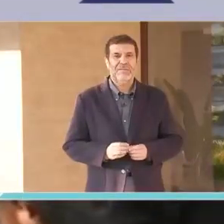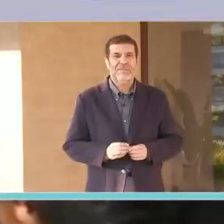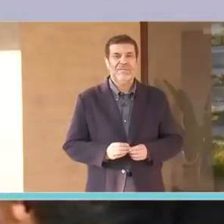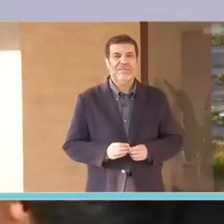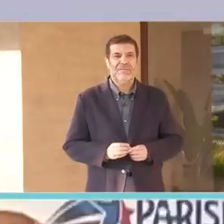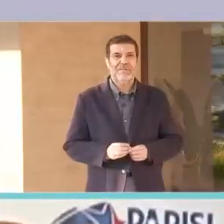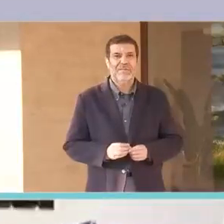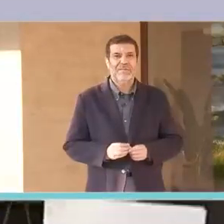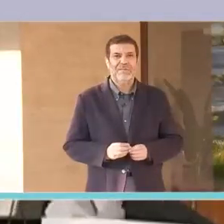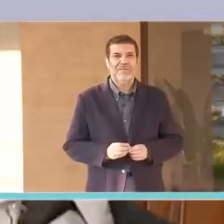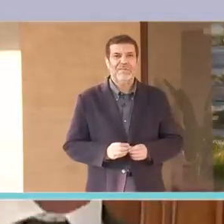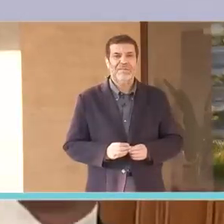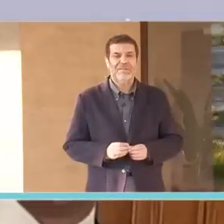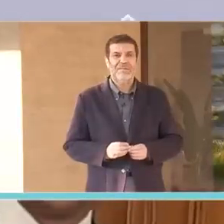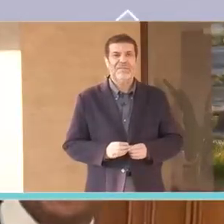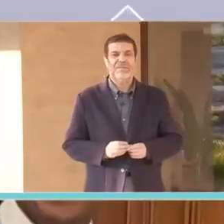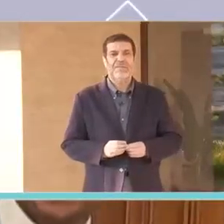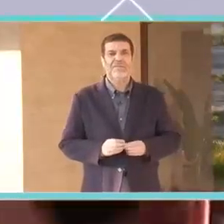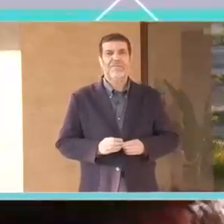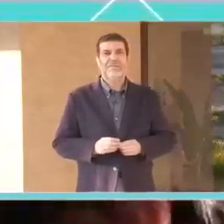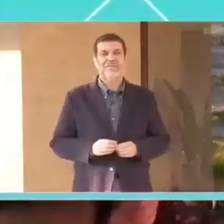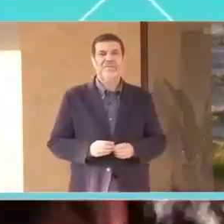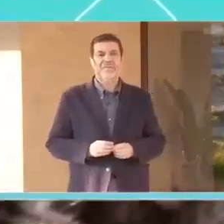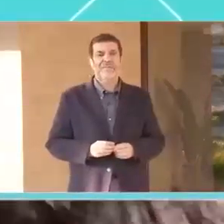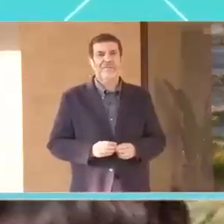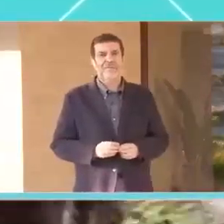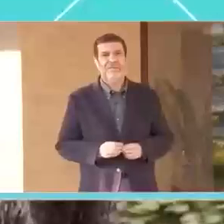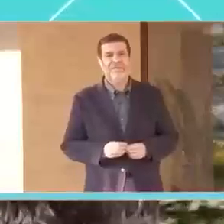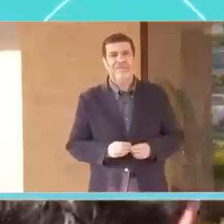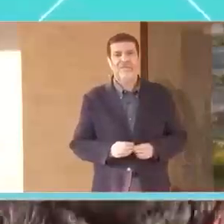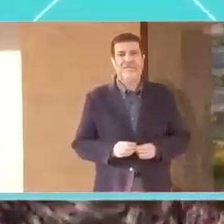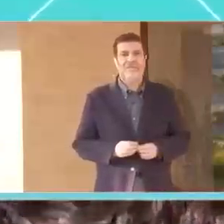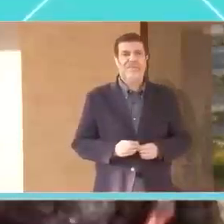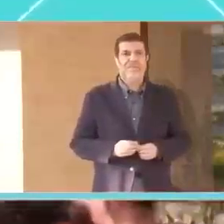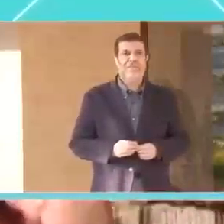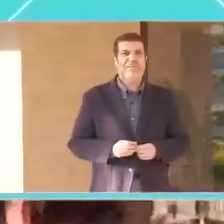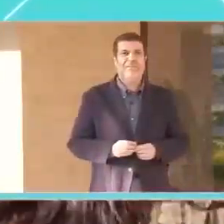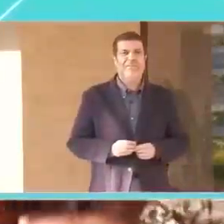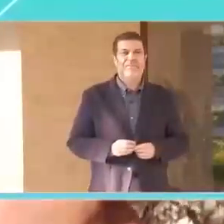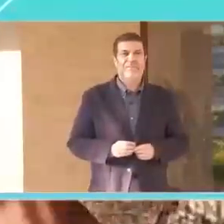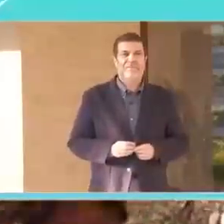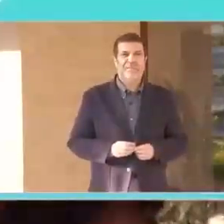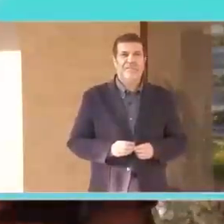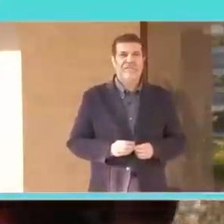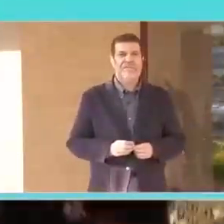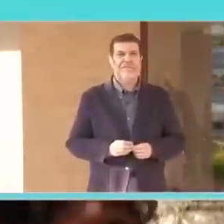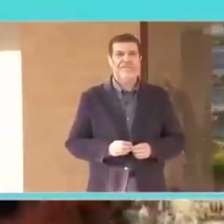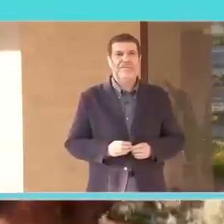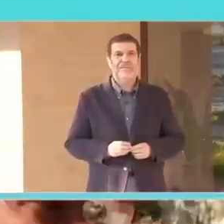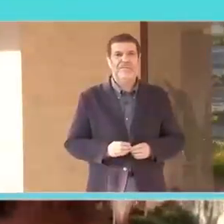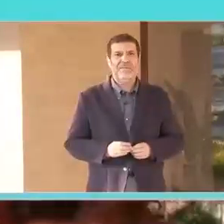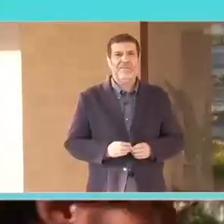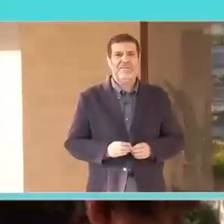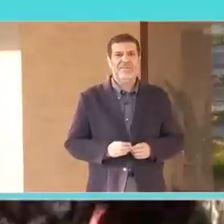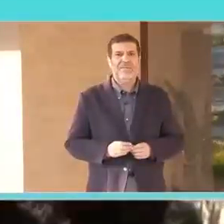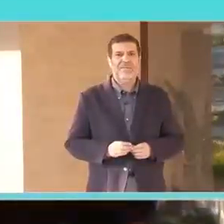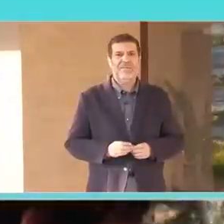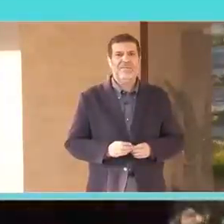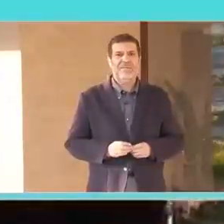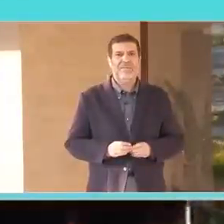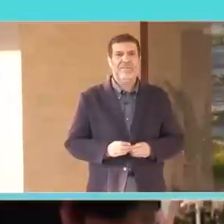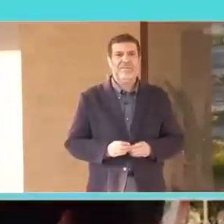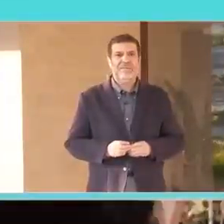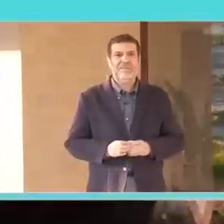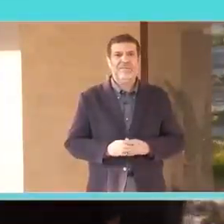sin embargo también he leído voces que dicen que también es peligroso obligar a los candidatos a estar, que es más que nada un tema ético el tener que estar.